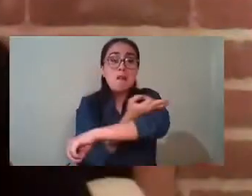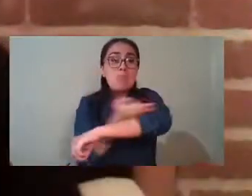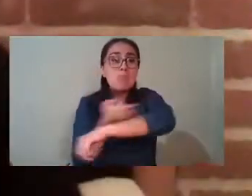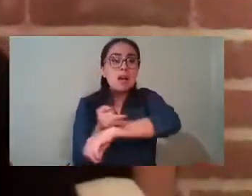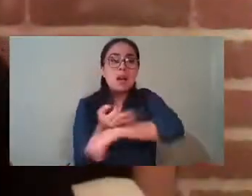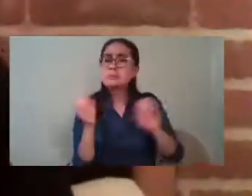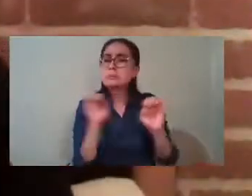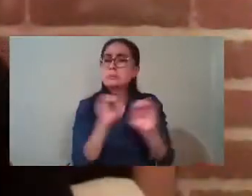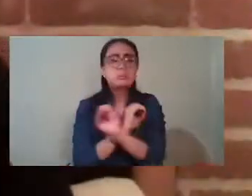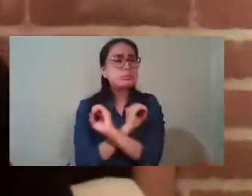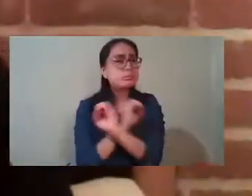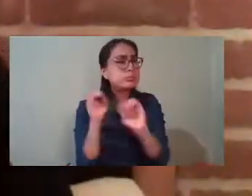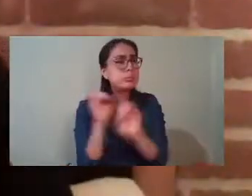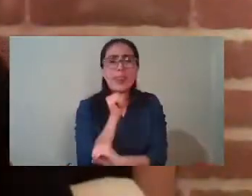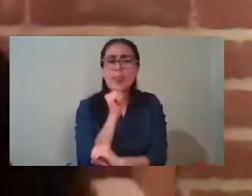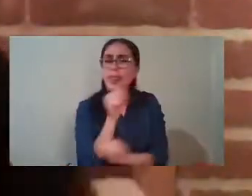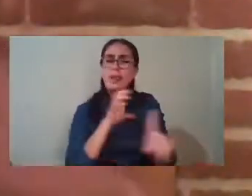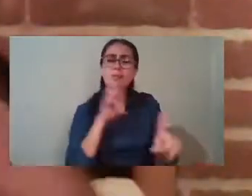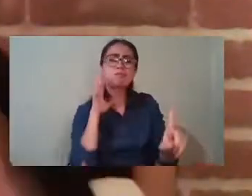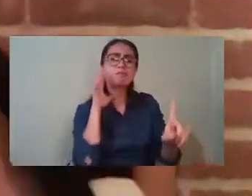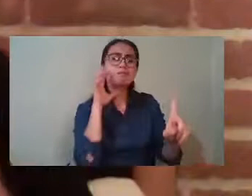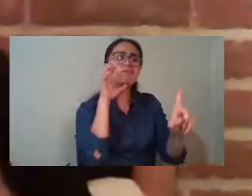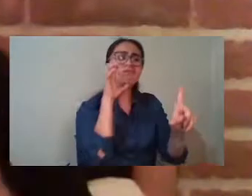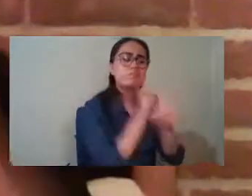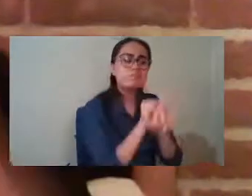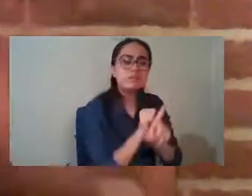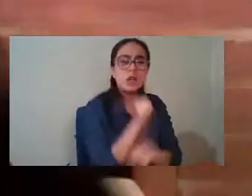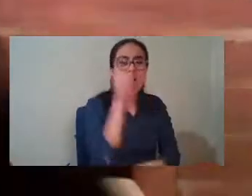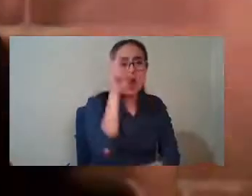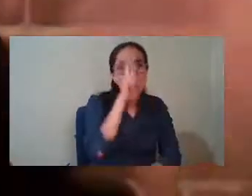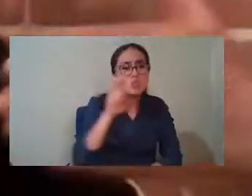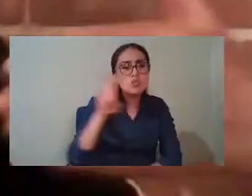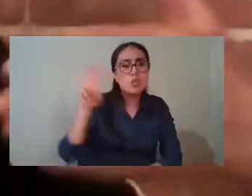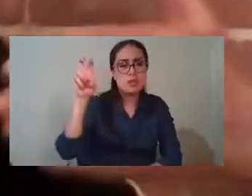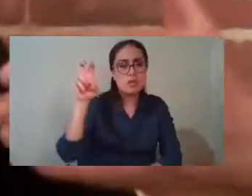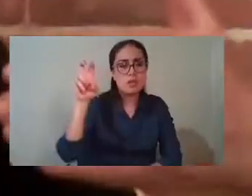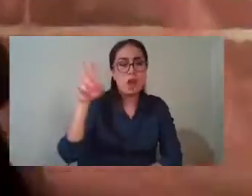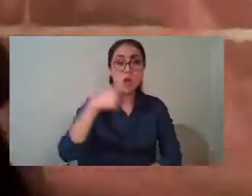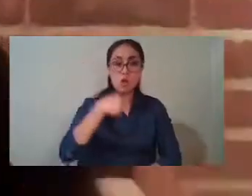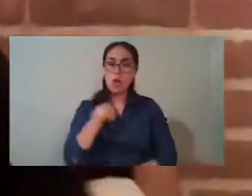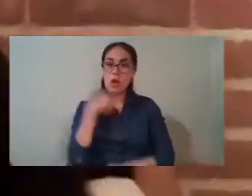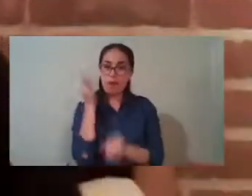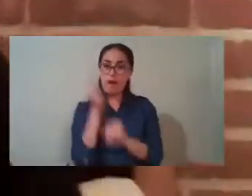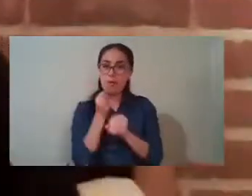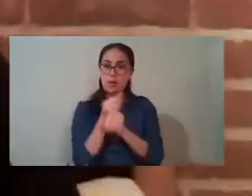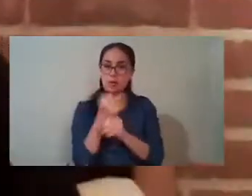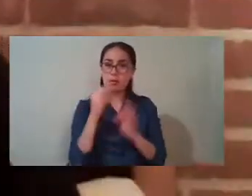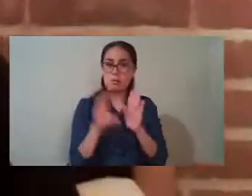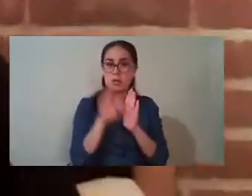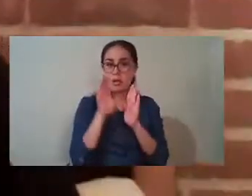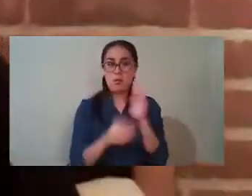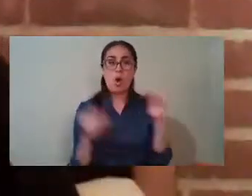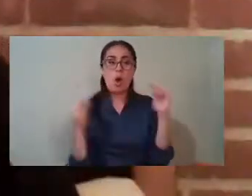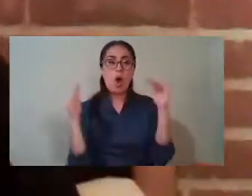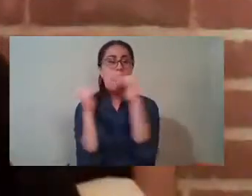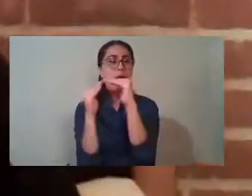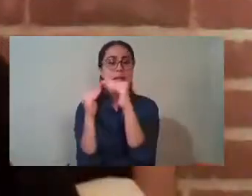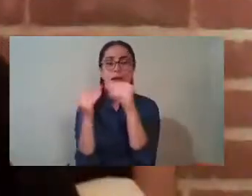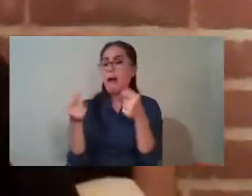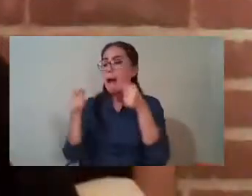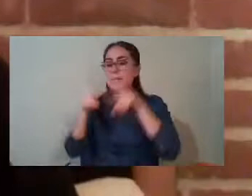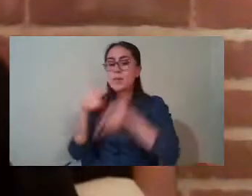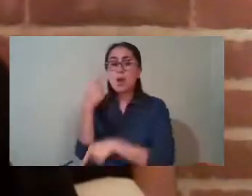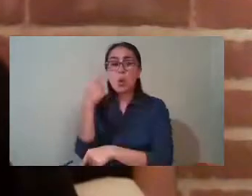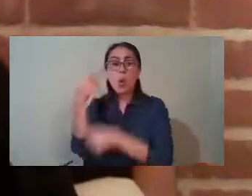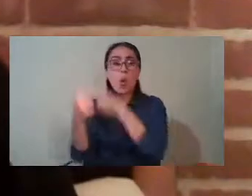felicidad. La mía, por suerte, lo ha tenido. Yo estoy en este momento en esa casa. Desde hace un año estoy